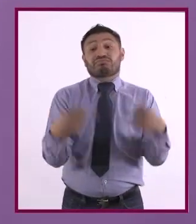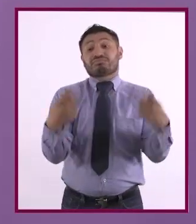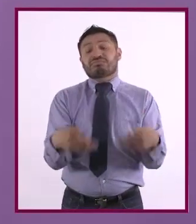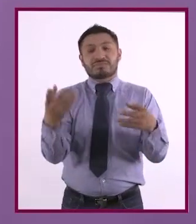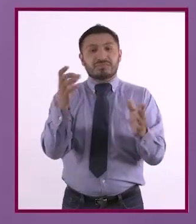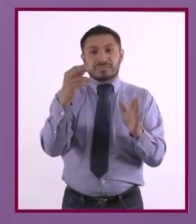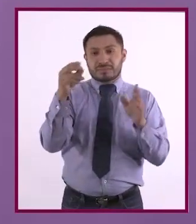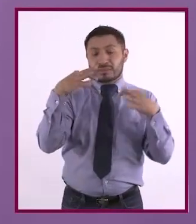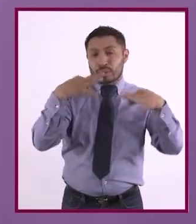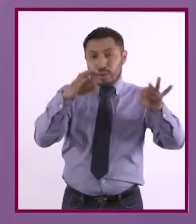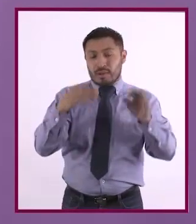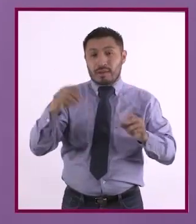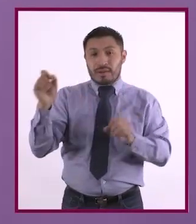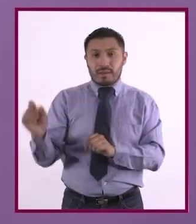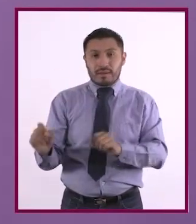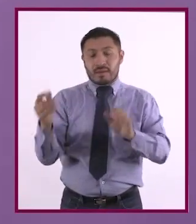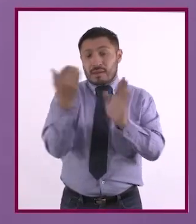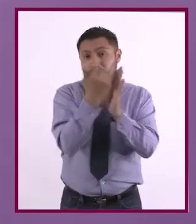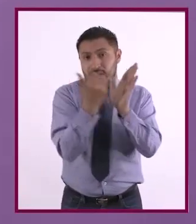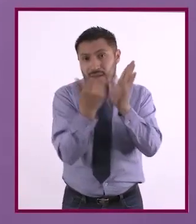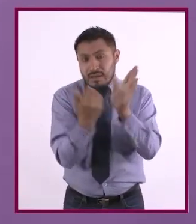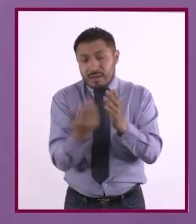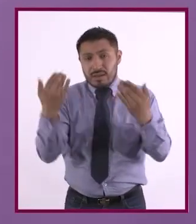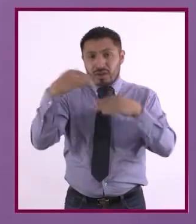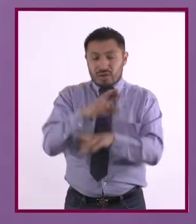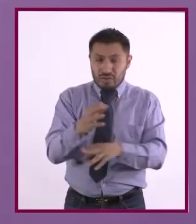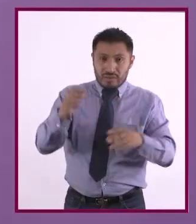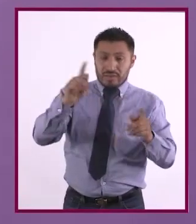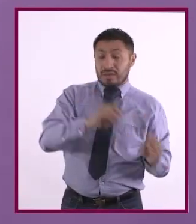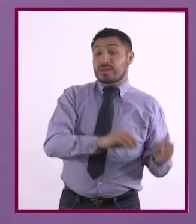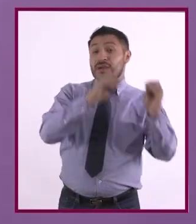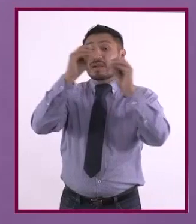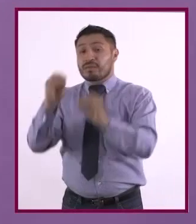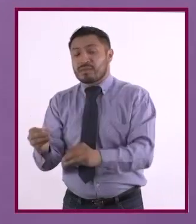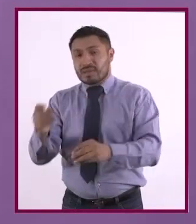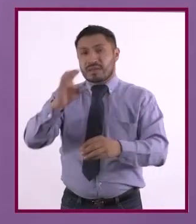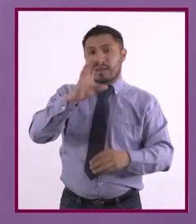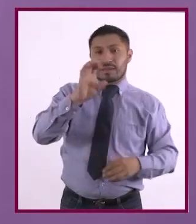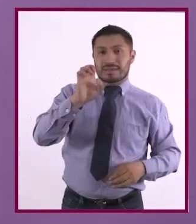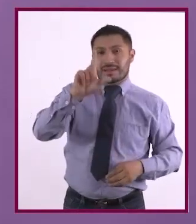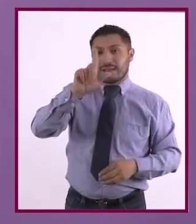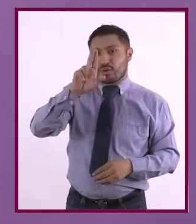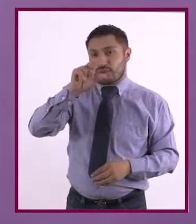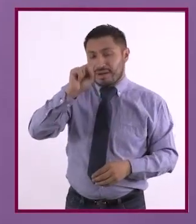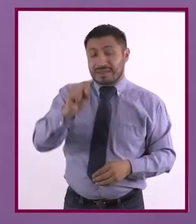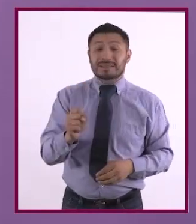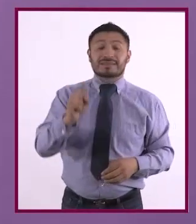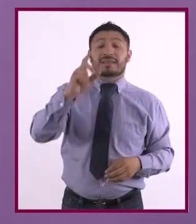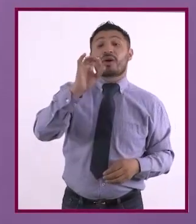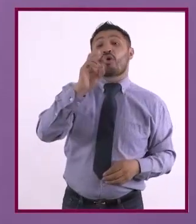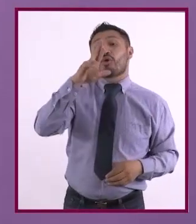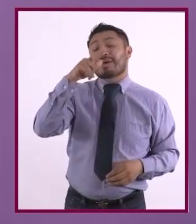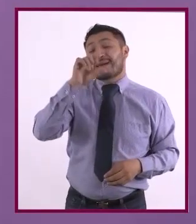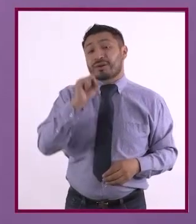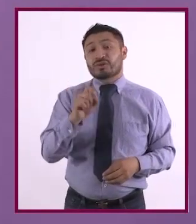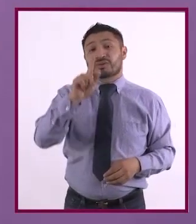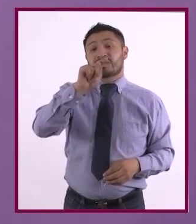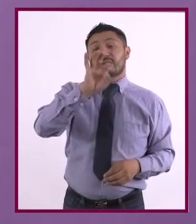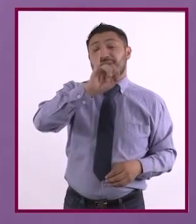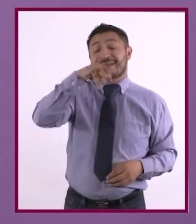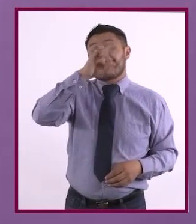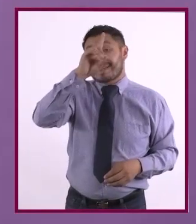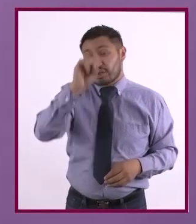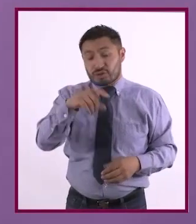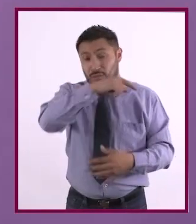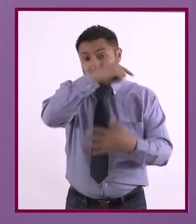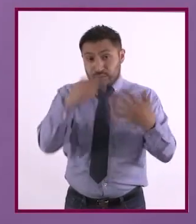Principios Rectores respecto al trasplante de células, tejidos y órganos humanos, en el que se definen las normas mundiales en el campo de la donación